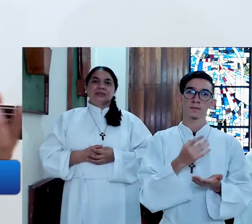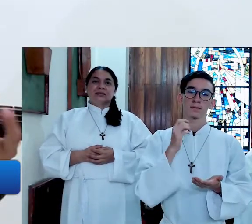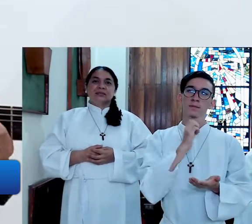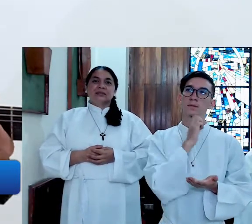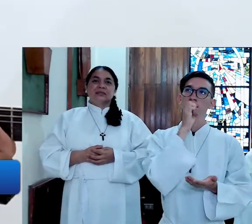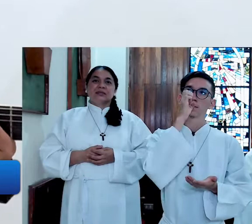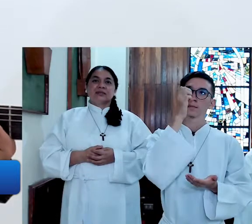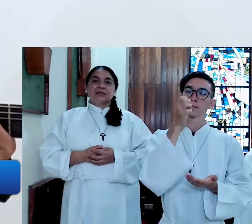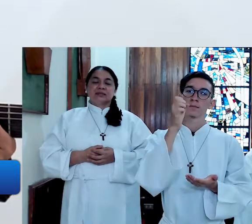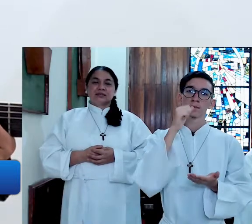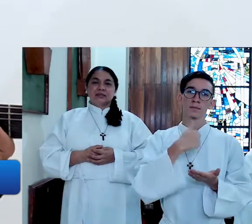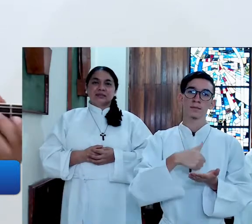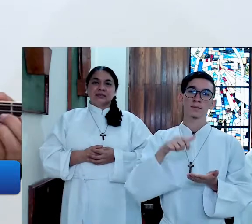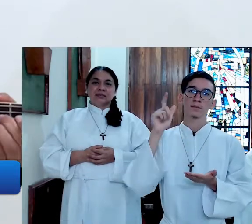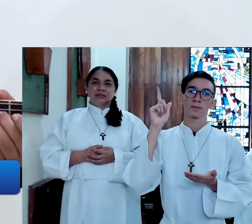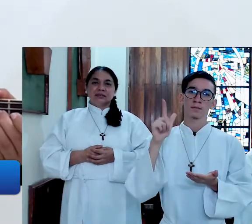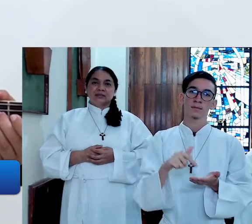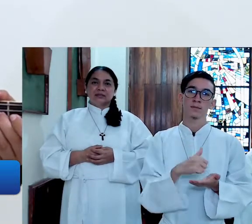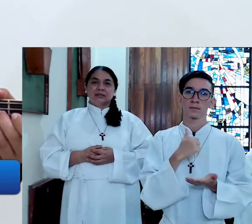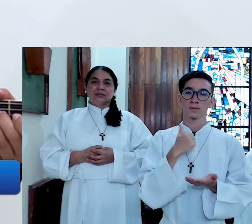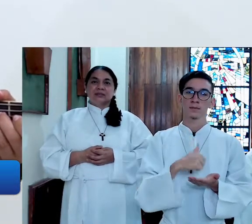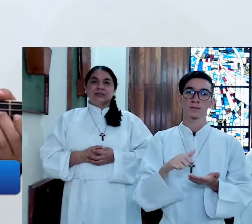Señor es eterna,